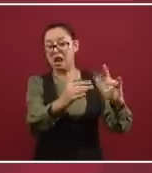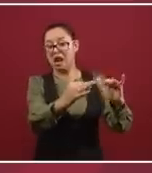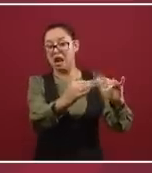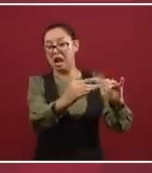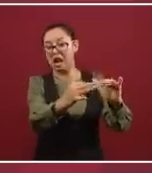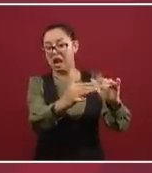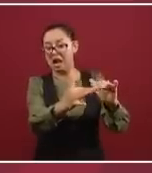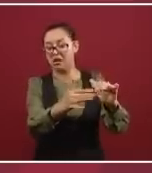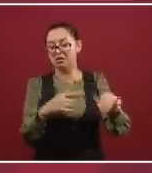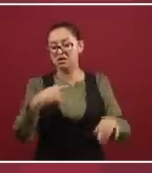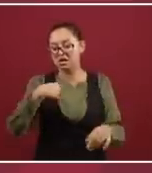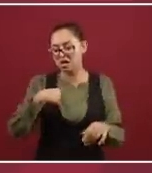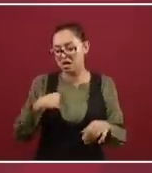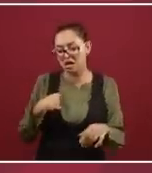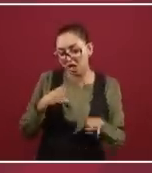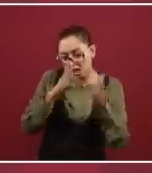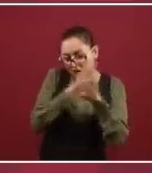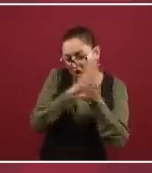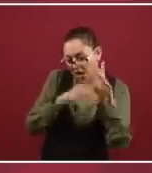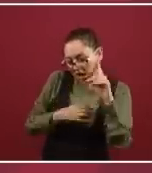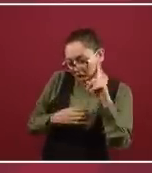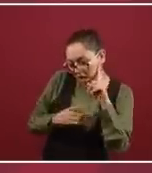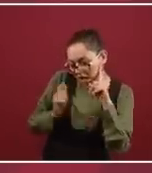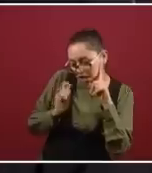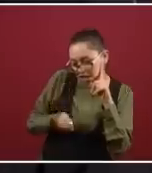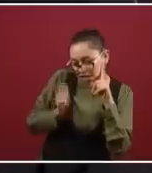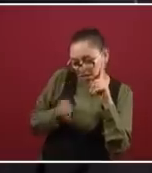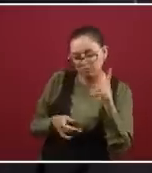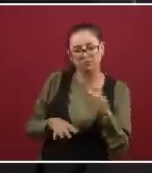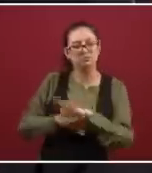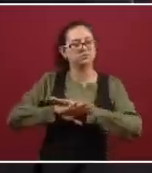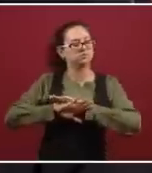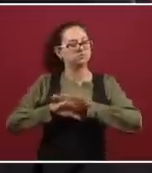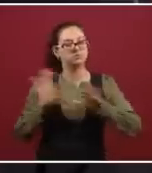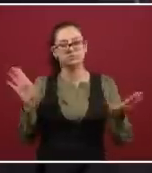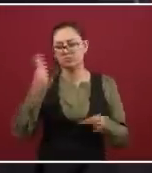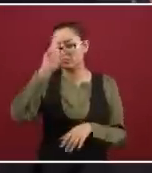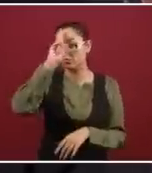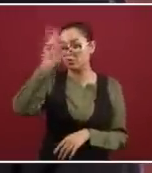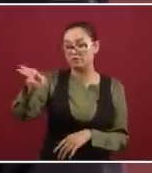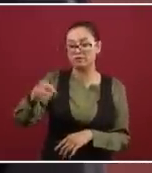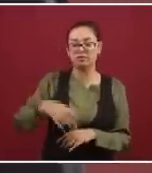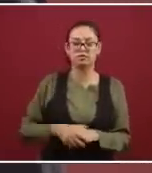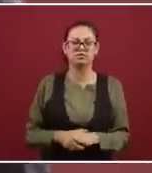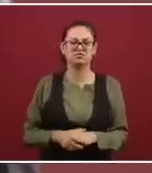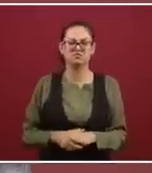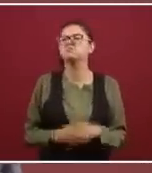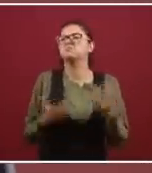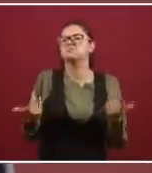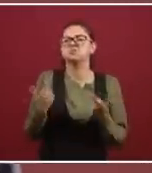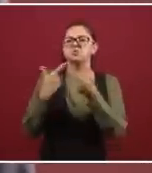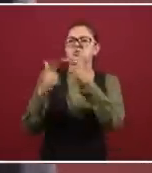o conversaciones telefónicas de opositores. Entonces, ¿qué están haciendo ahora?